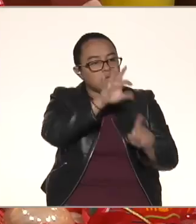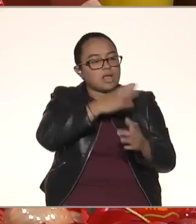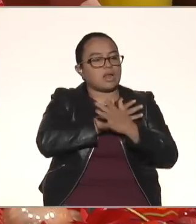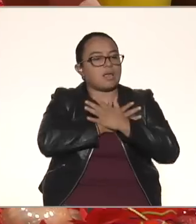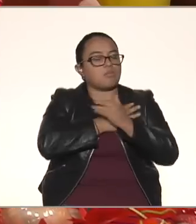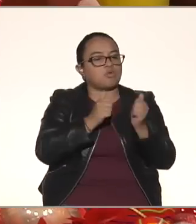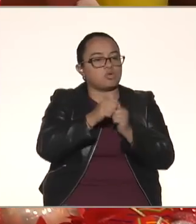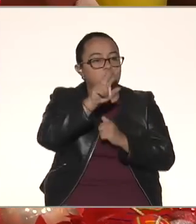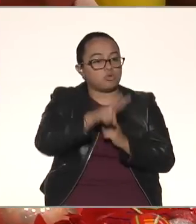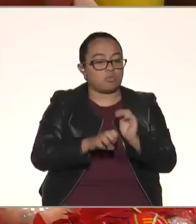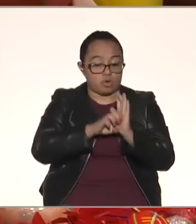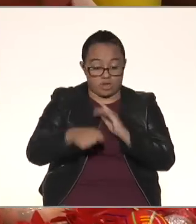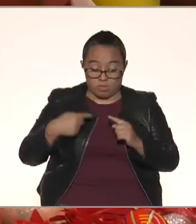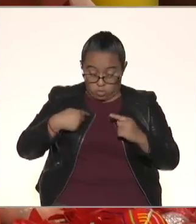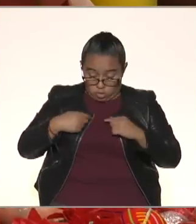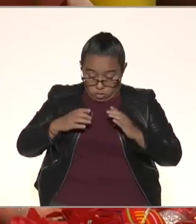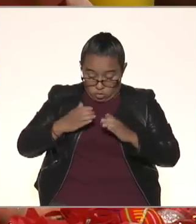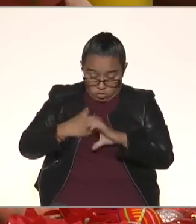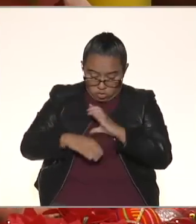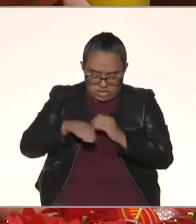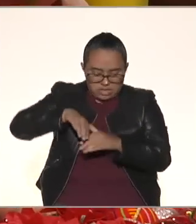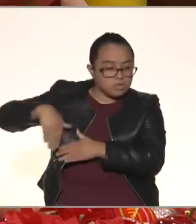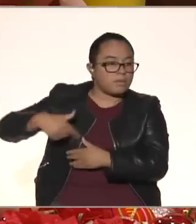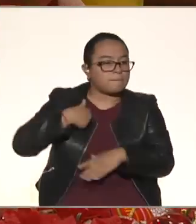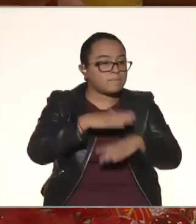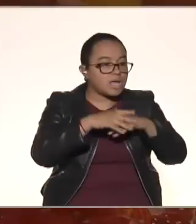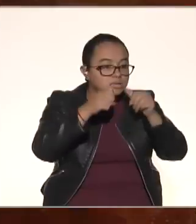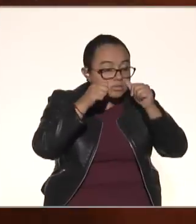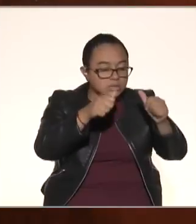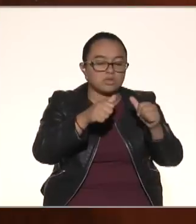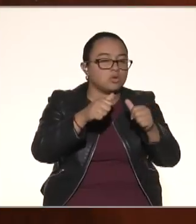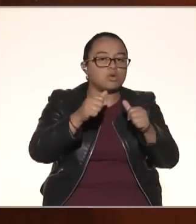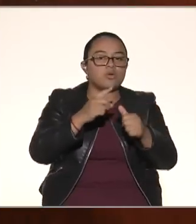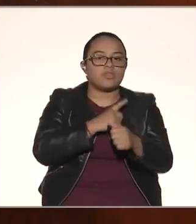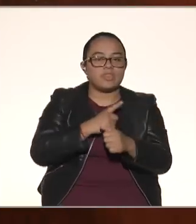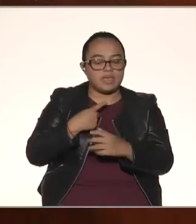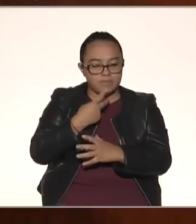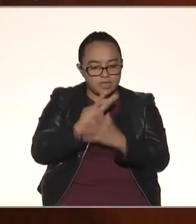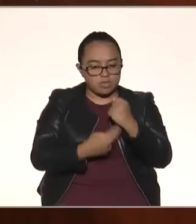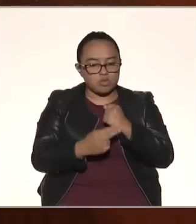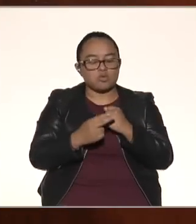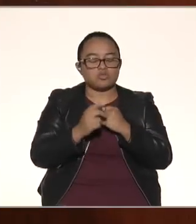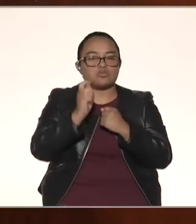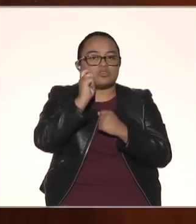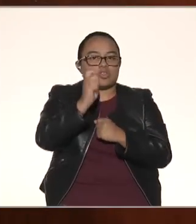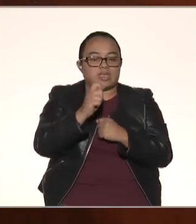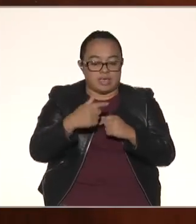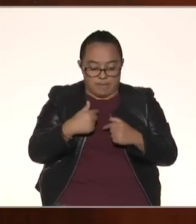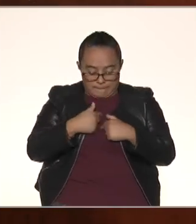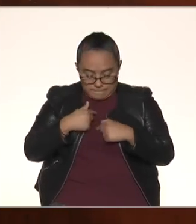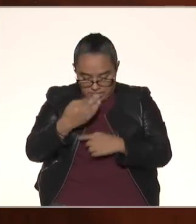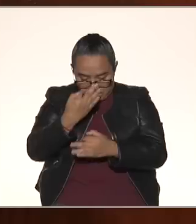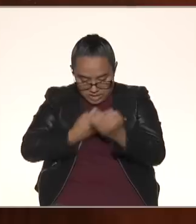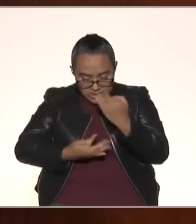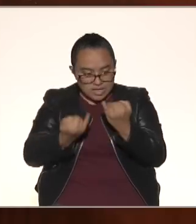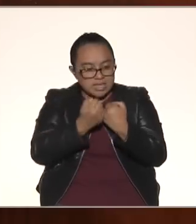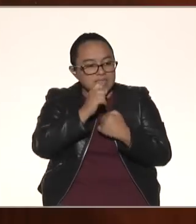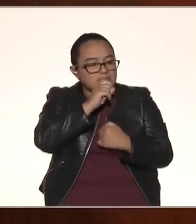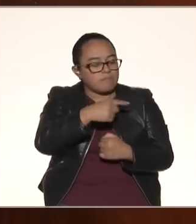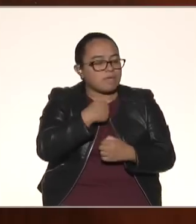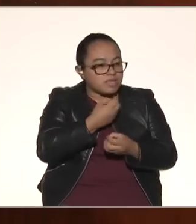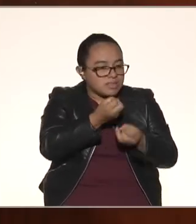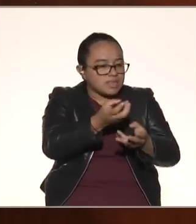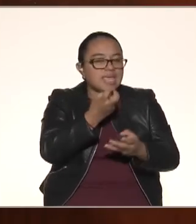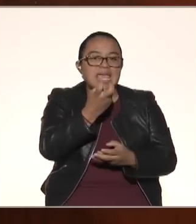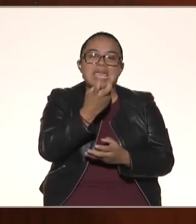no me pierda como individuo, pero que también tenga esa característica que sí enciende esa área de placer en mi cerebro, que es el